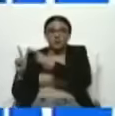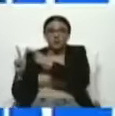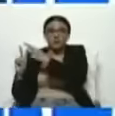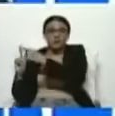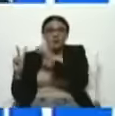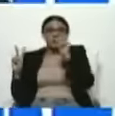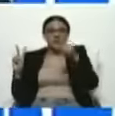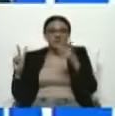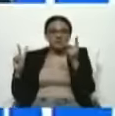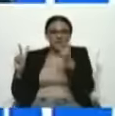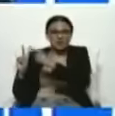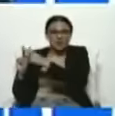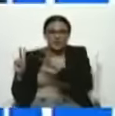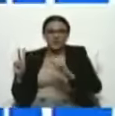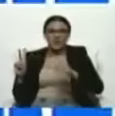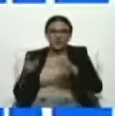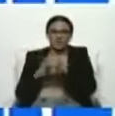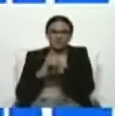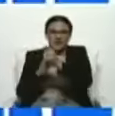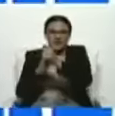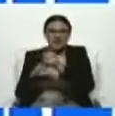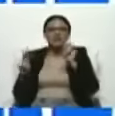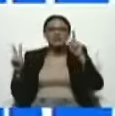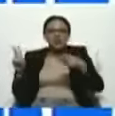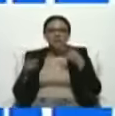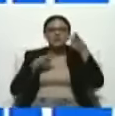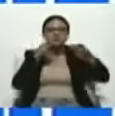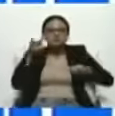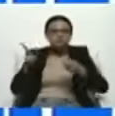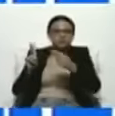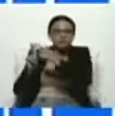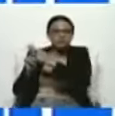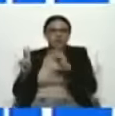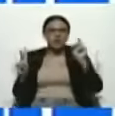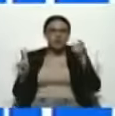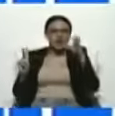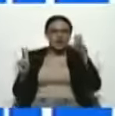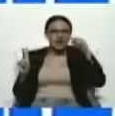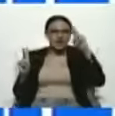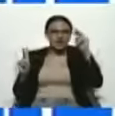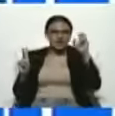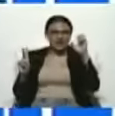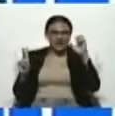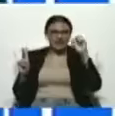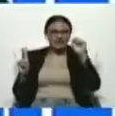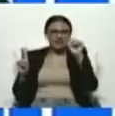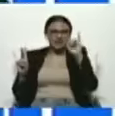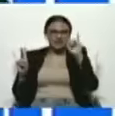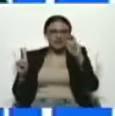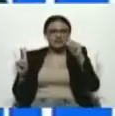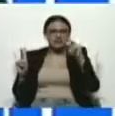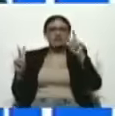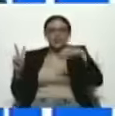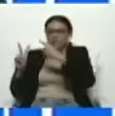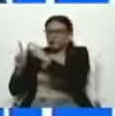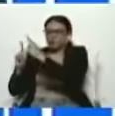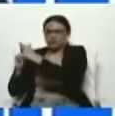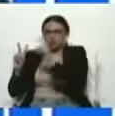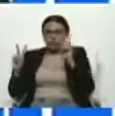Génesis Garbet, también vocera del Comando de Campaña Venezuela Nuestra, en nombre